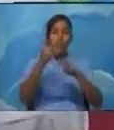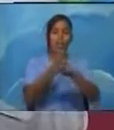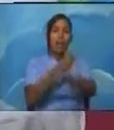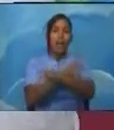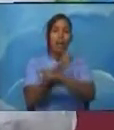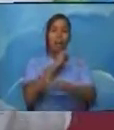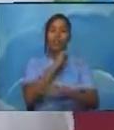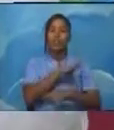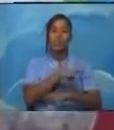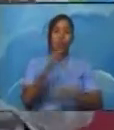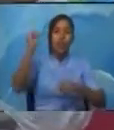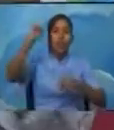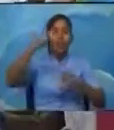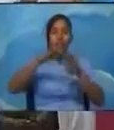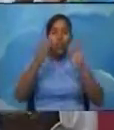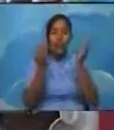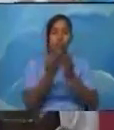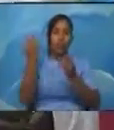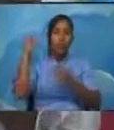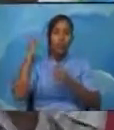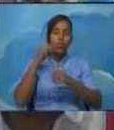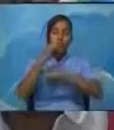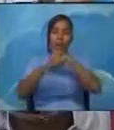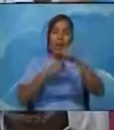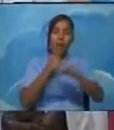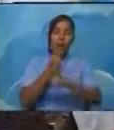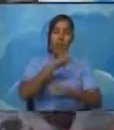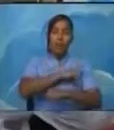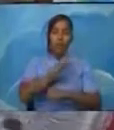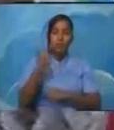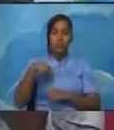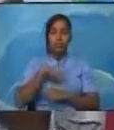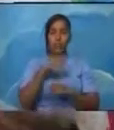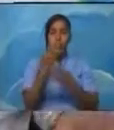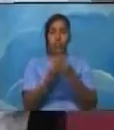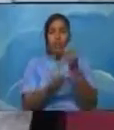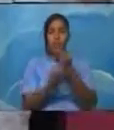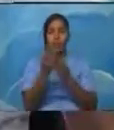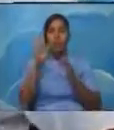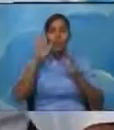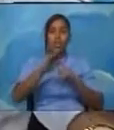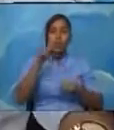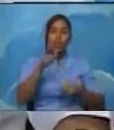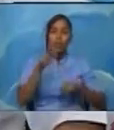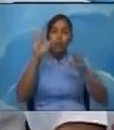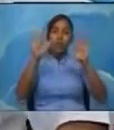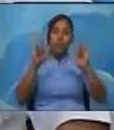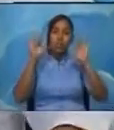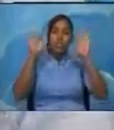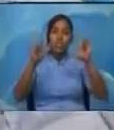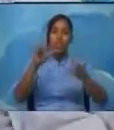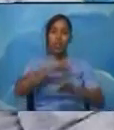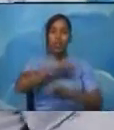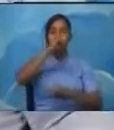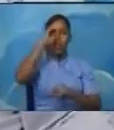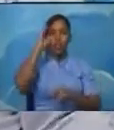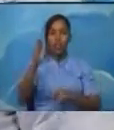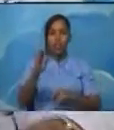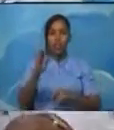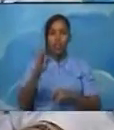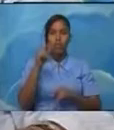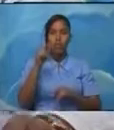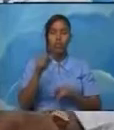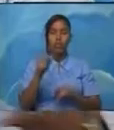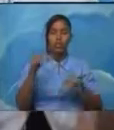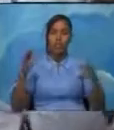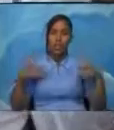te ha bendecido en toda vuestra obra de vuestras manos. Pero ¿por qué estamos aquí? Por su misericordia. Y hombres que pagaron un precio, gozando de este